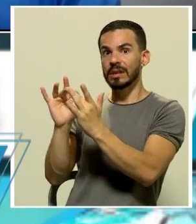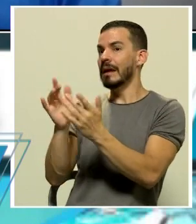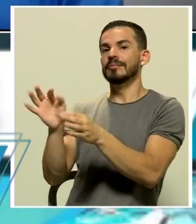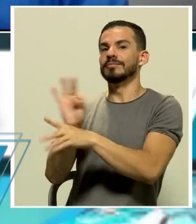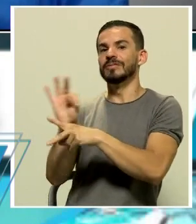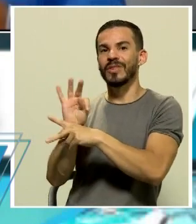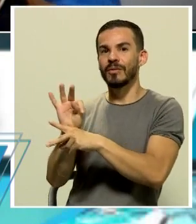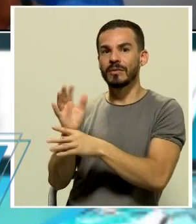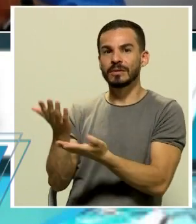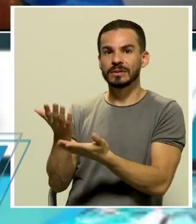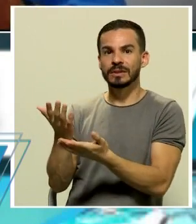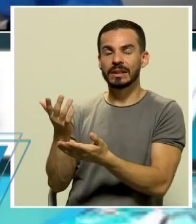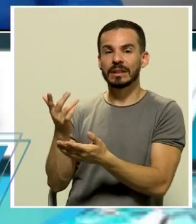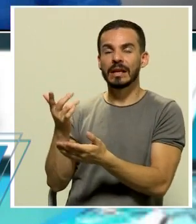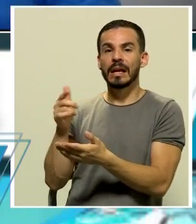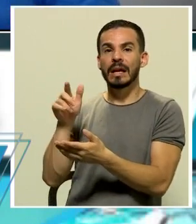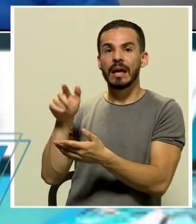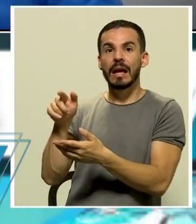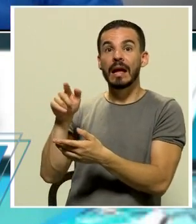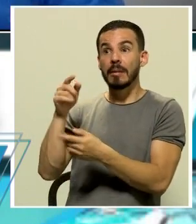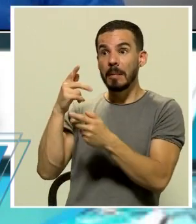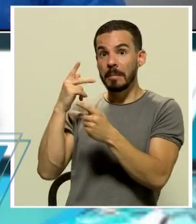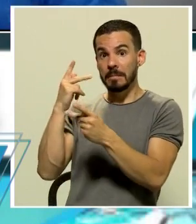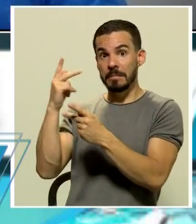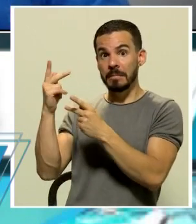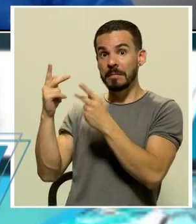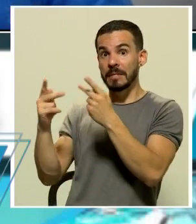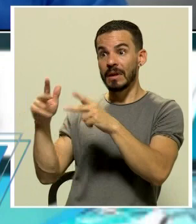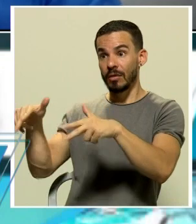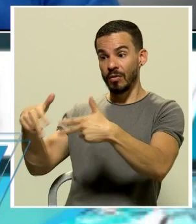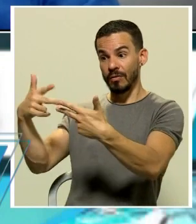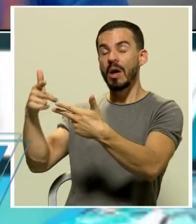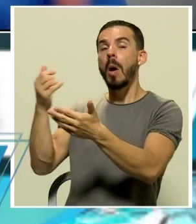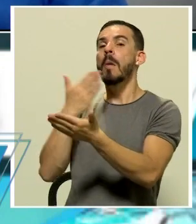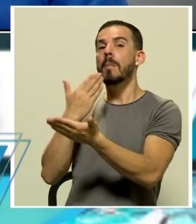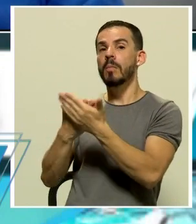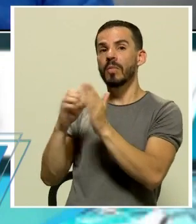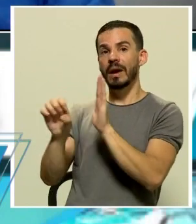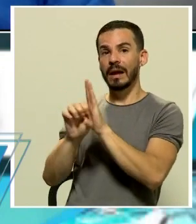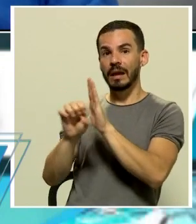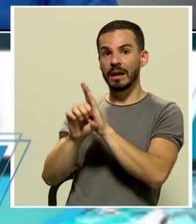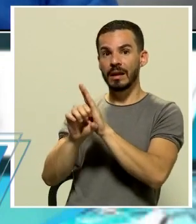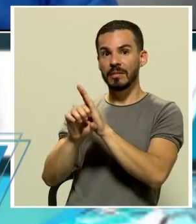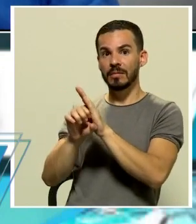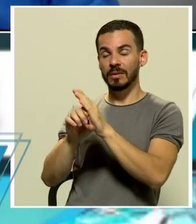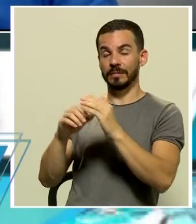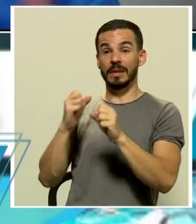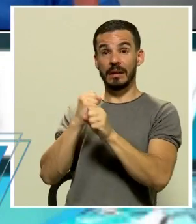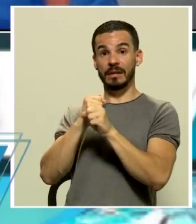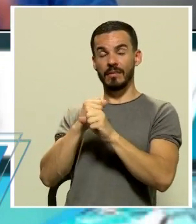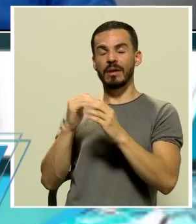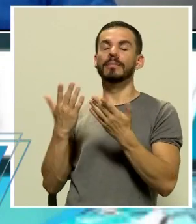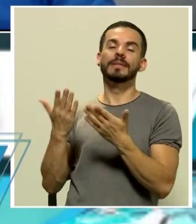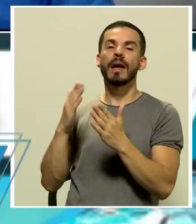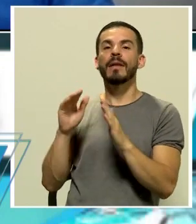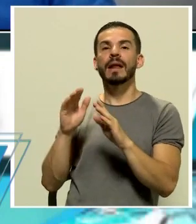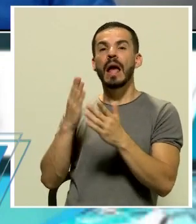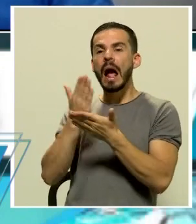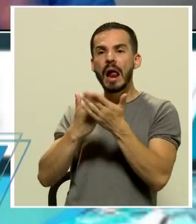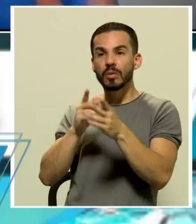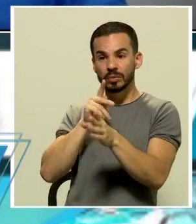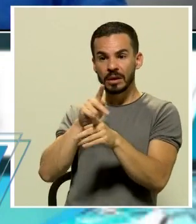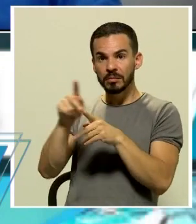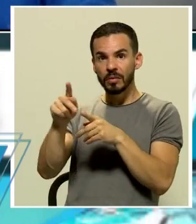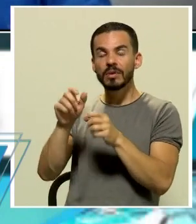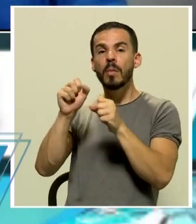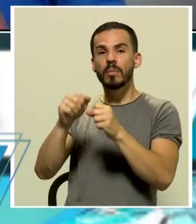funciona. La videoconferencia es un buen ejemplo. En el teletrabajo, bueno, hay algunas profesiones que